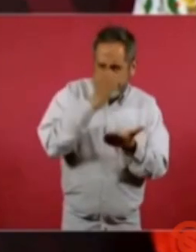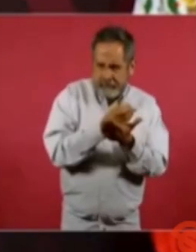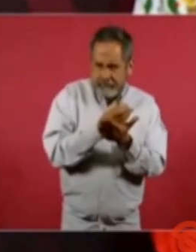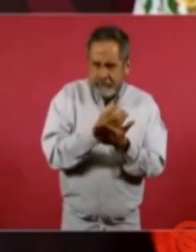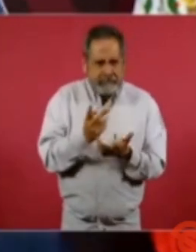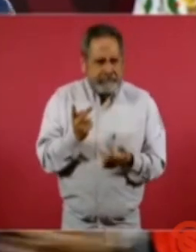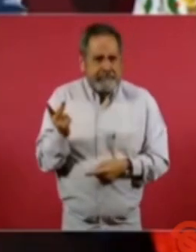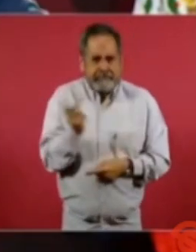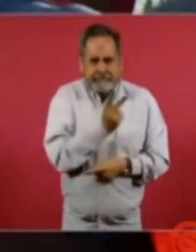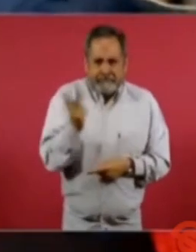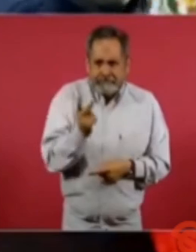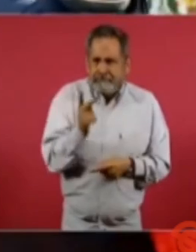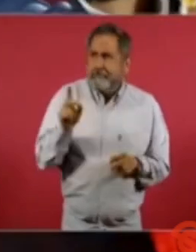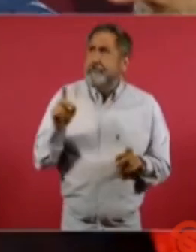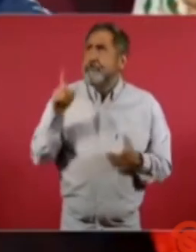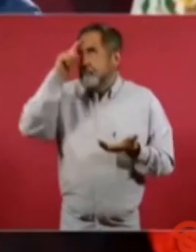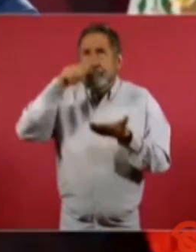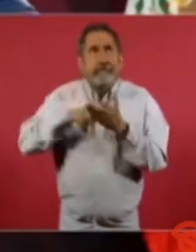A ver,